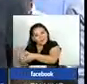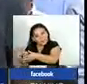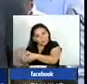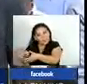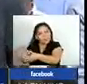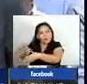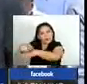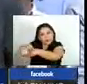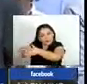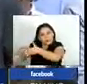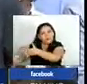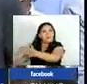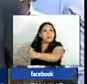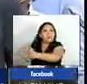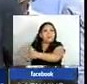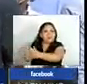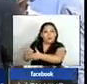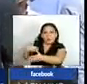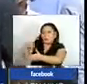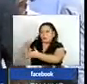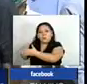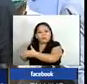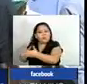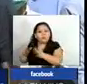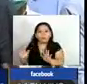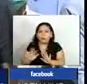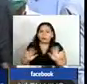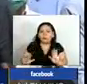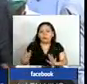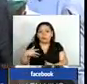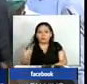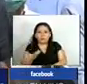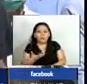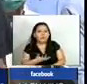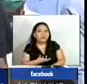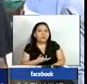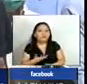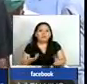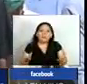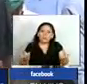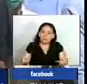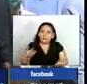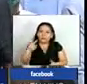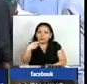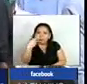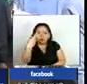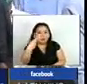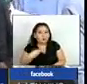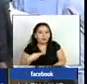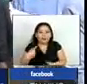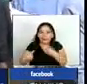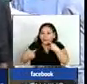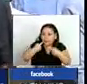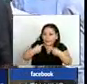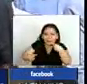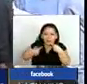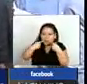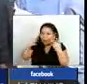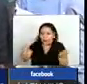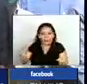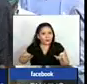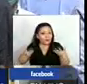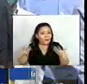una posición destinada nuestra, de nuestra parte, pero realmente no hay un diálogo sincero por parte